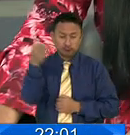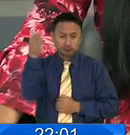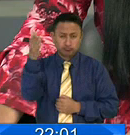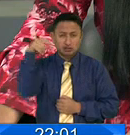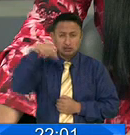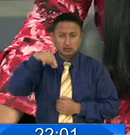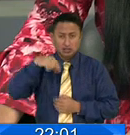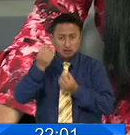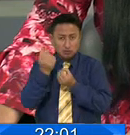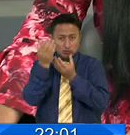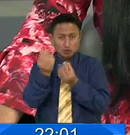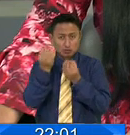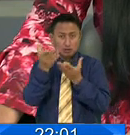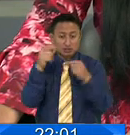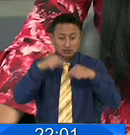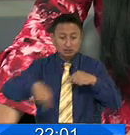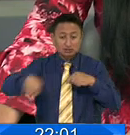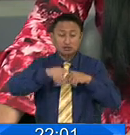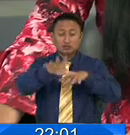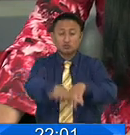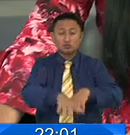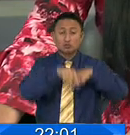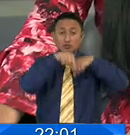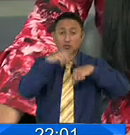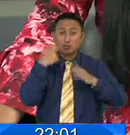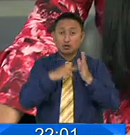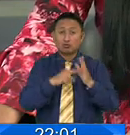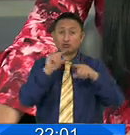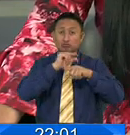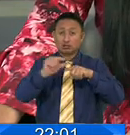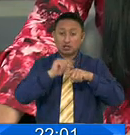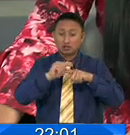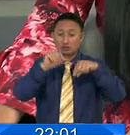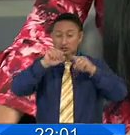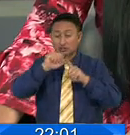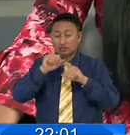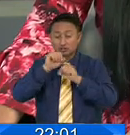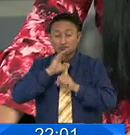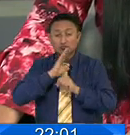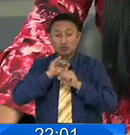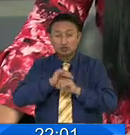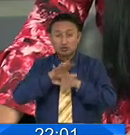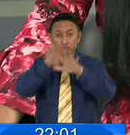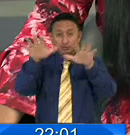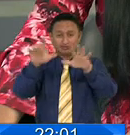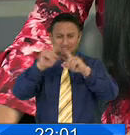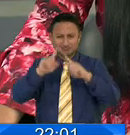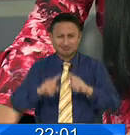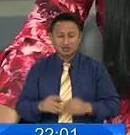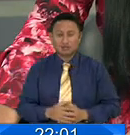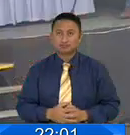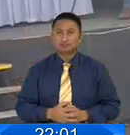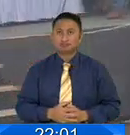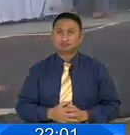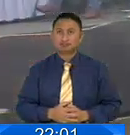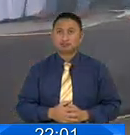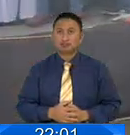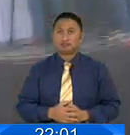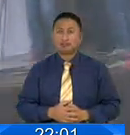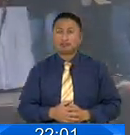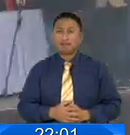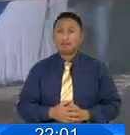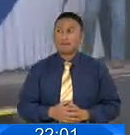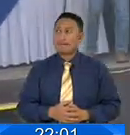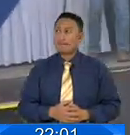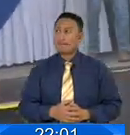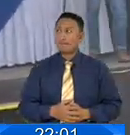varios ofrecimientos para el sector agrícola, como créditos, sistemas de riego, entre otros. Su señora esposa...